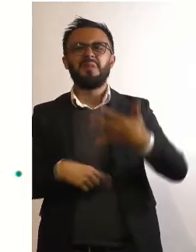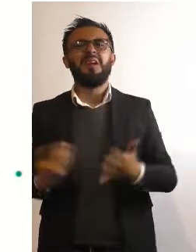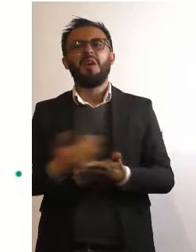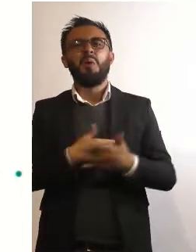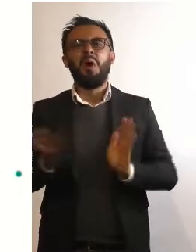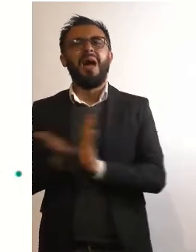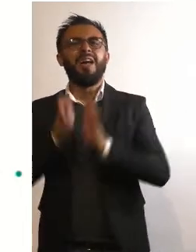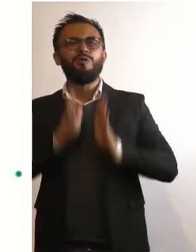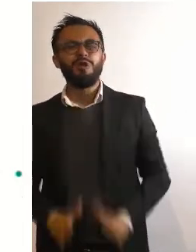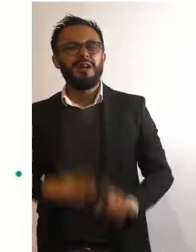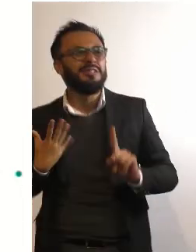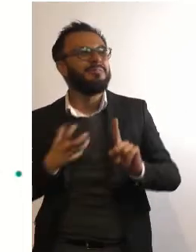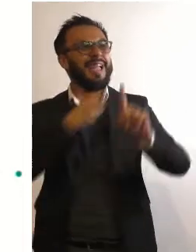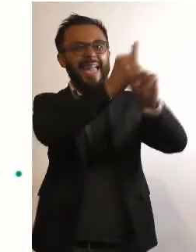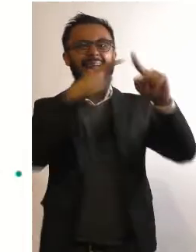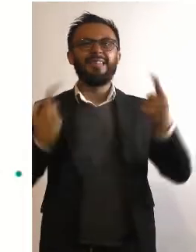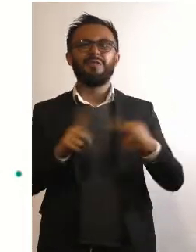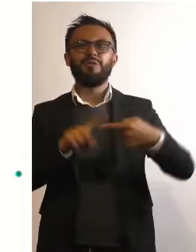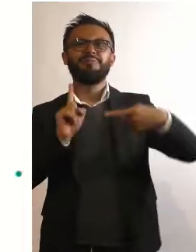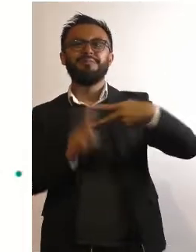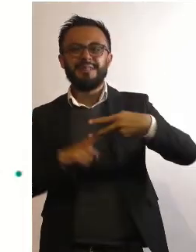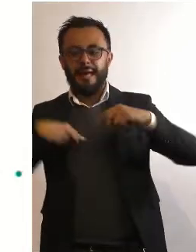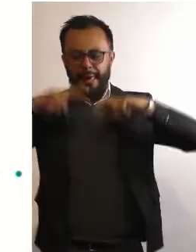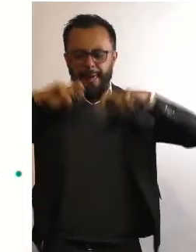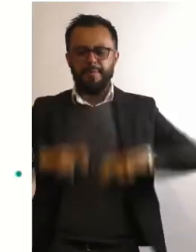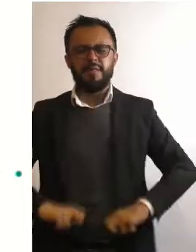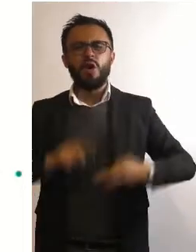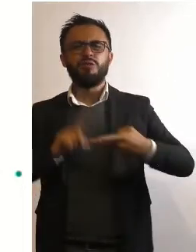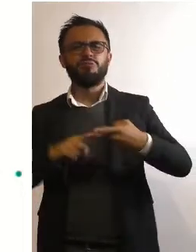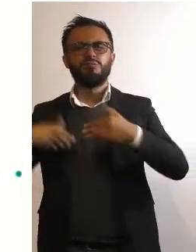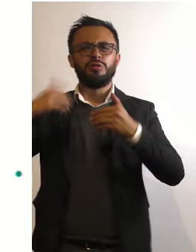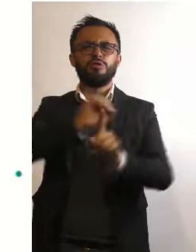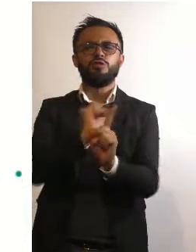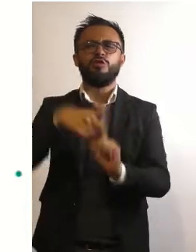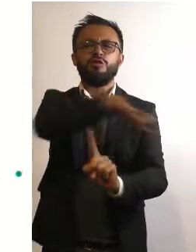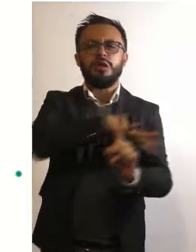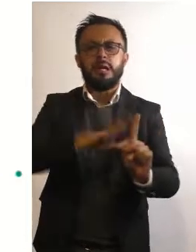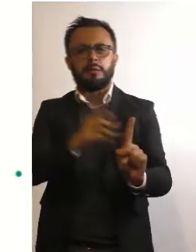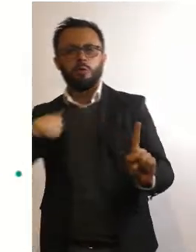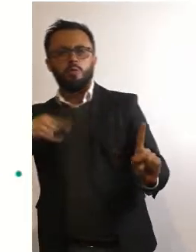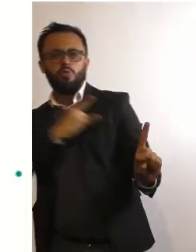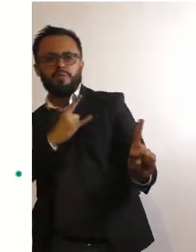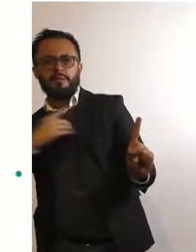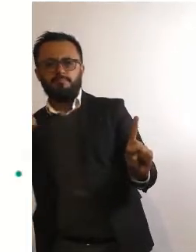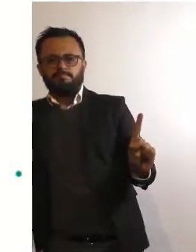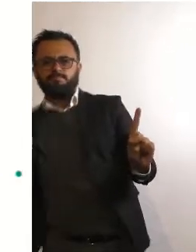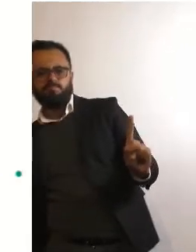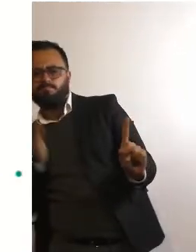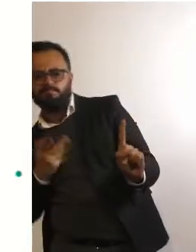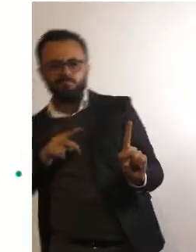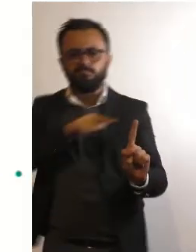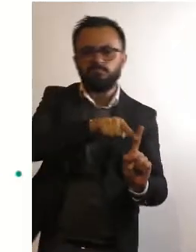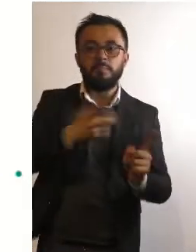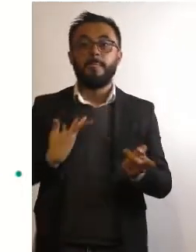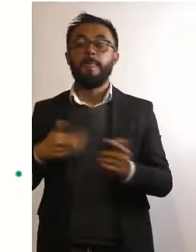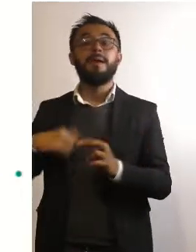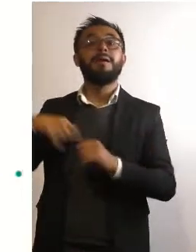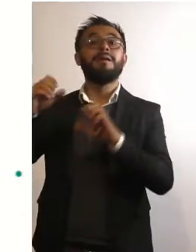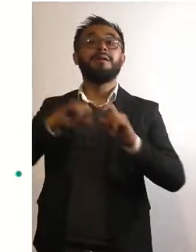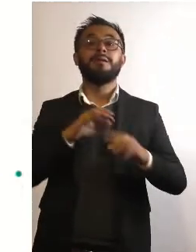investigación, responsabilidad social, bienestar universitario, temas de relaciones nacionales e